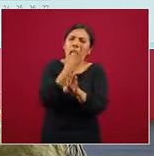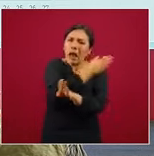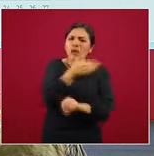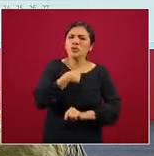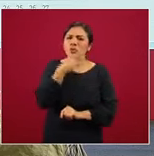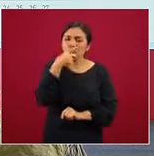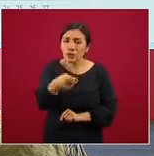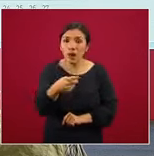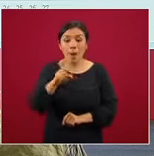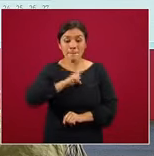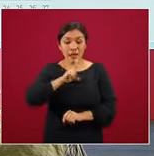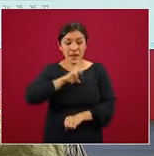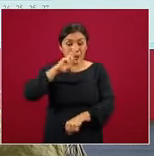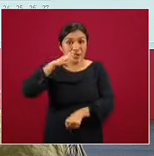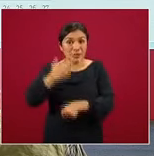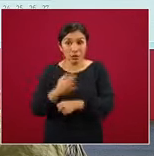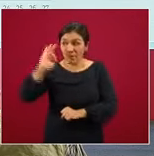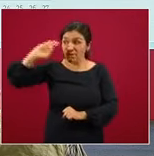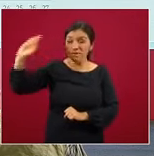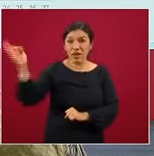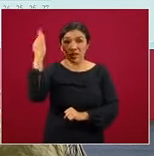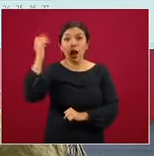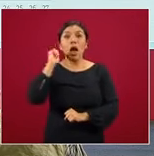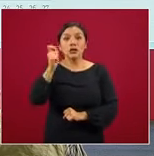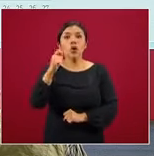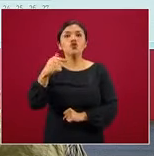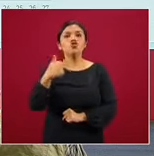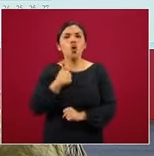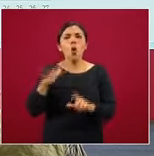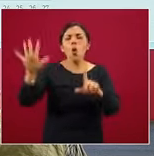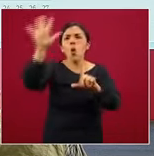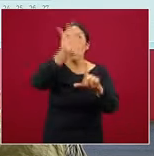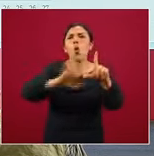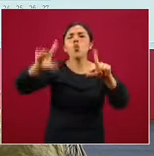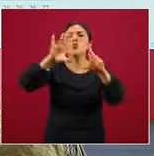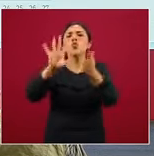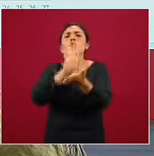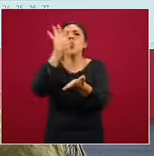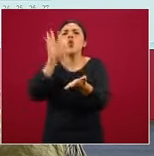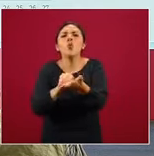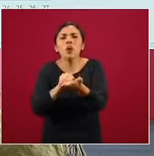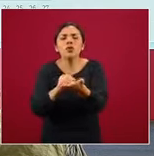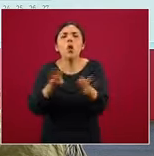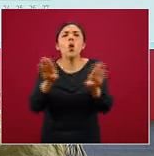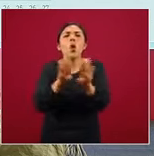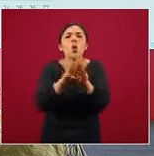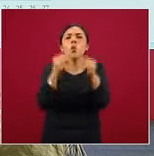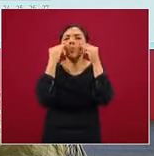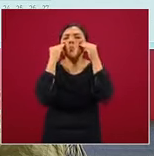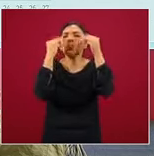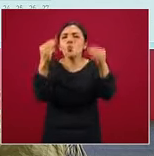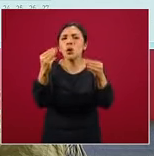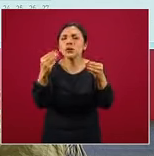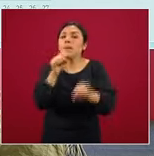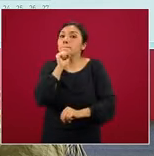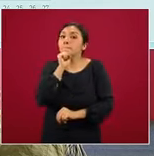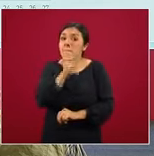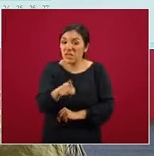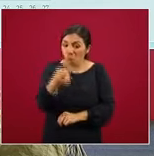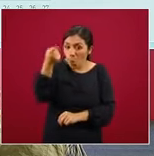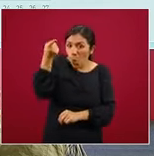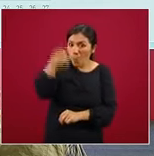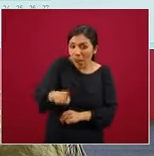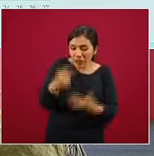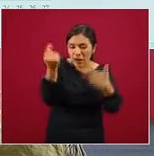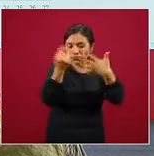principio, nuestra responsabilidad desde la Federación es tener un esquema general con una misma metodología que identifique los